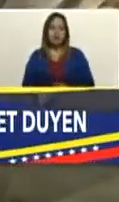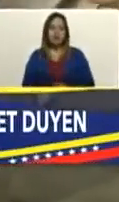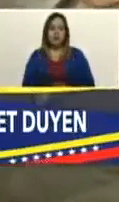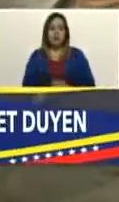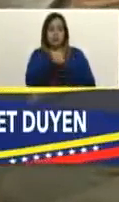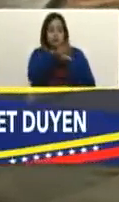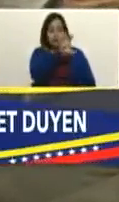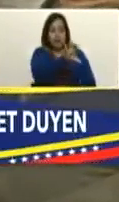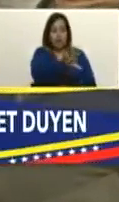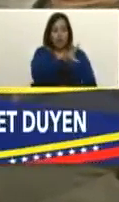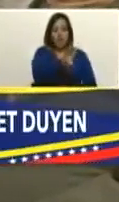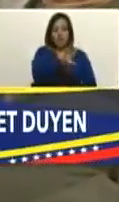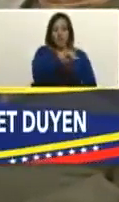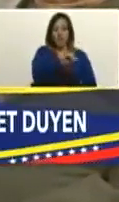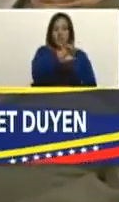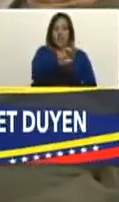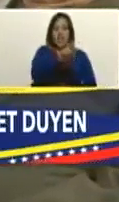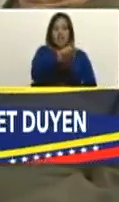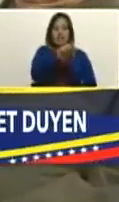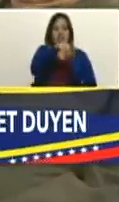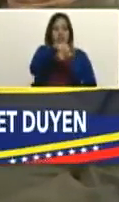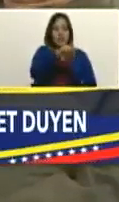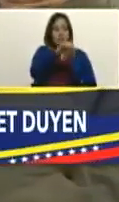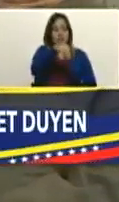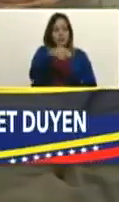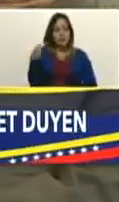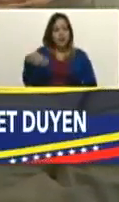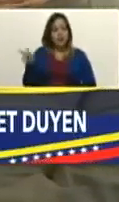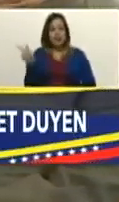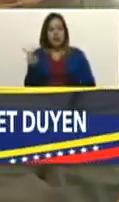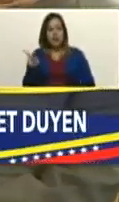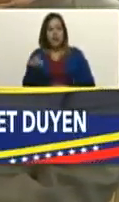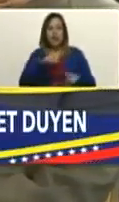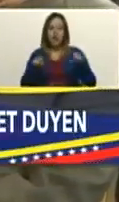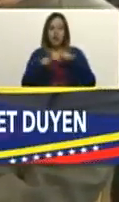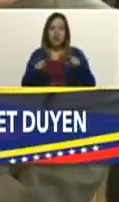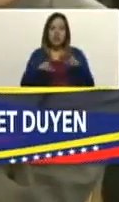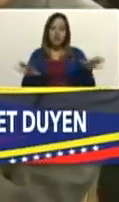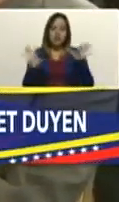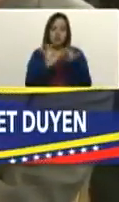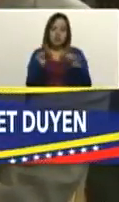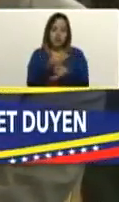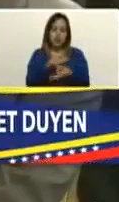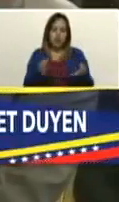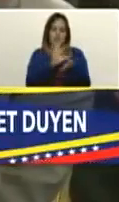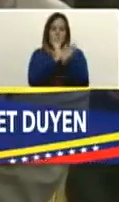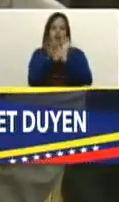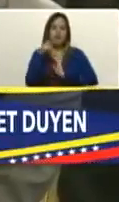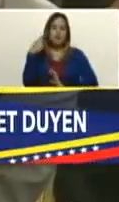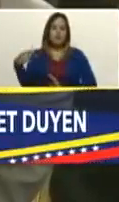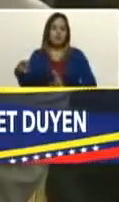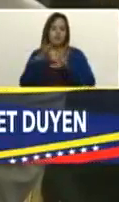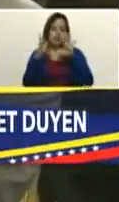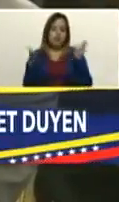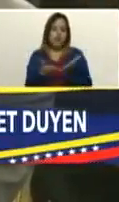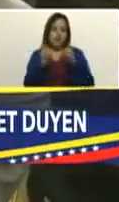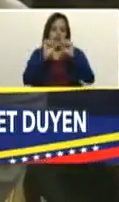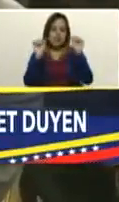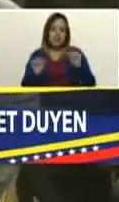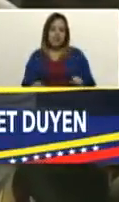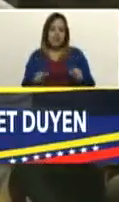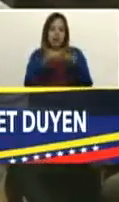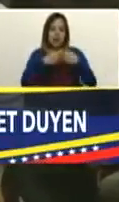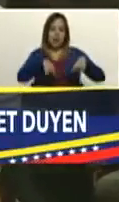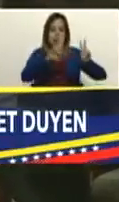Vietnam y Venezuela, toda esa cooperación y coordinación perfecta en la geopolítica mundial, en el sistema de